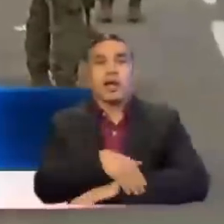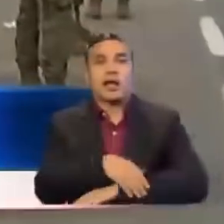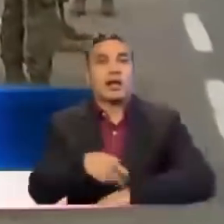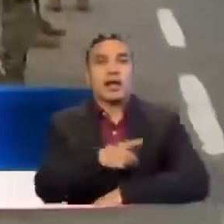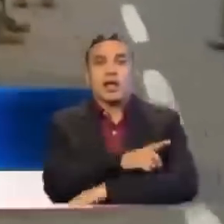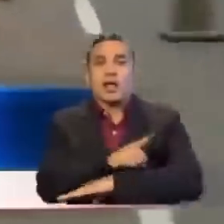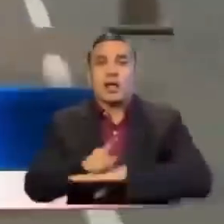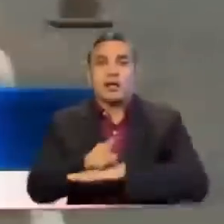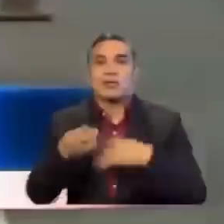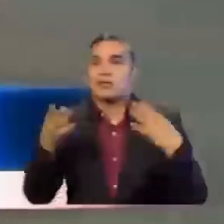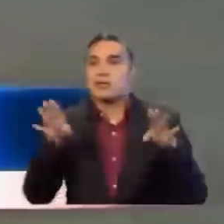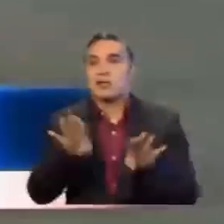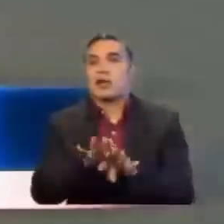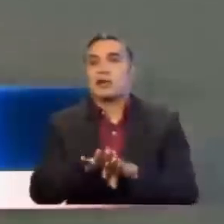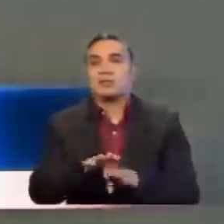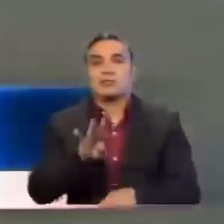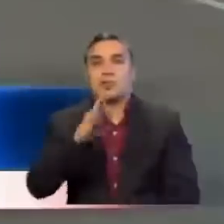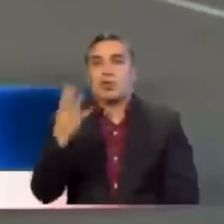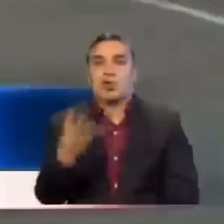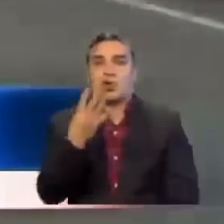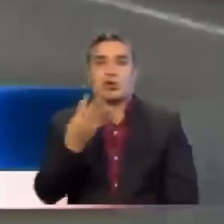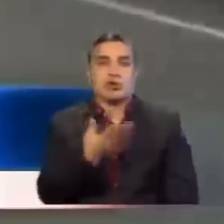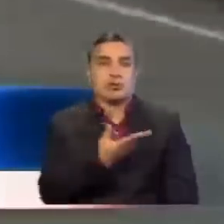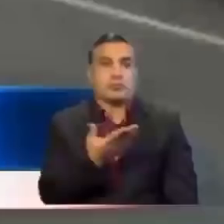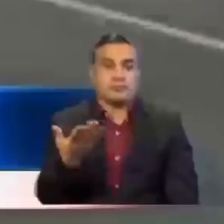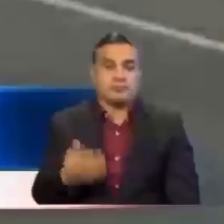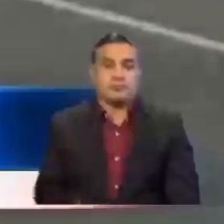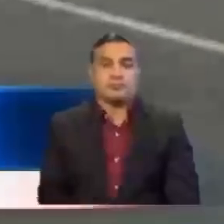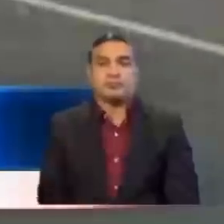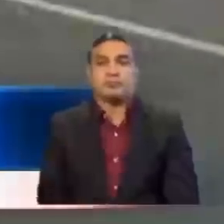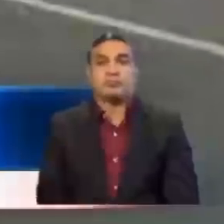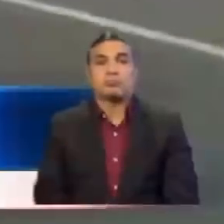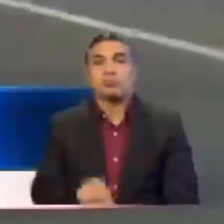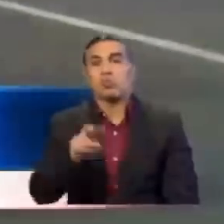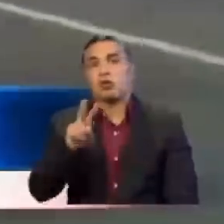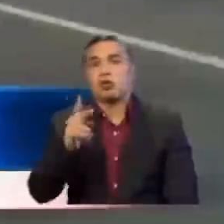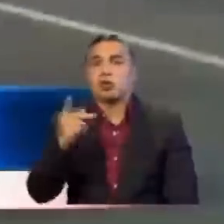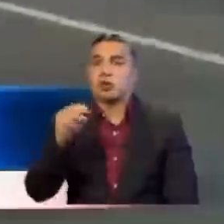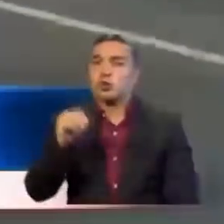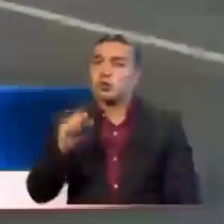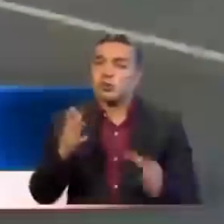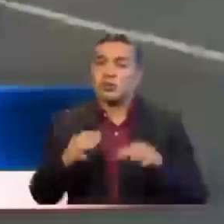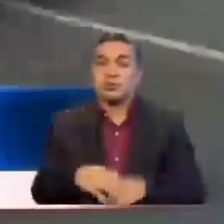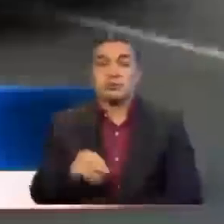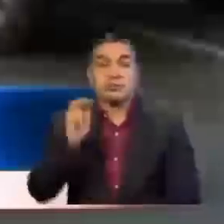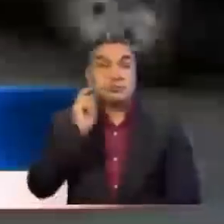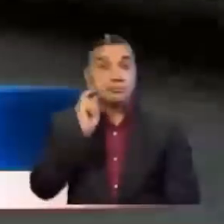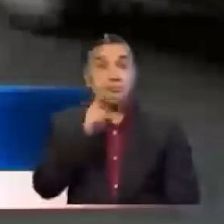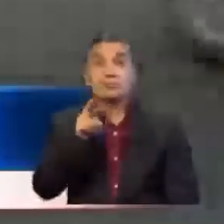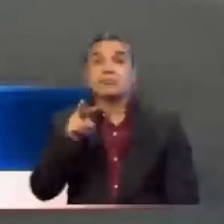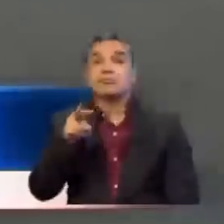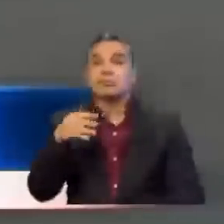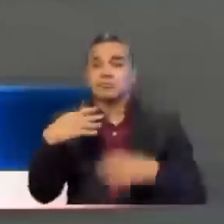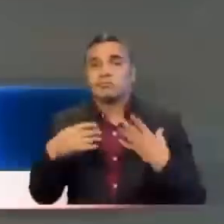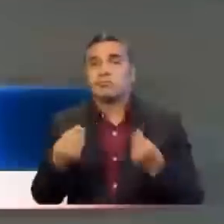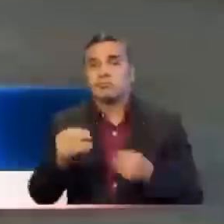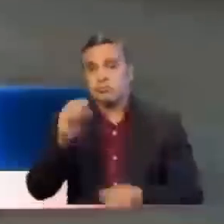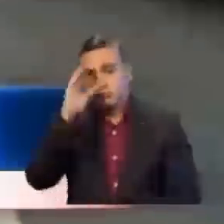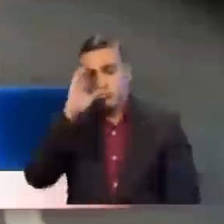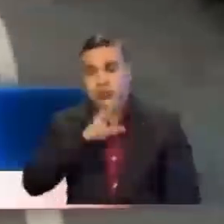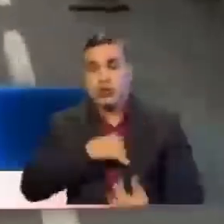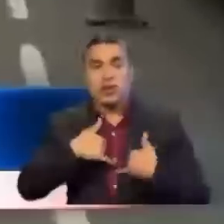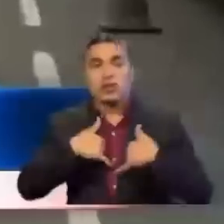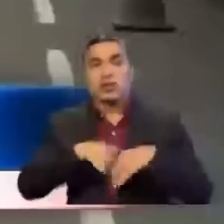vía Daule, que estuvo cerrada al menos unas 4 horas, en unos 2 kilómetros aproximadamente. Ahí vemos el contingente de uniformados que está aquí